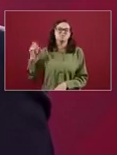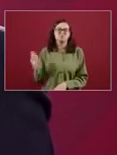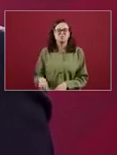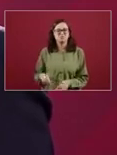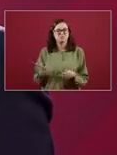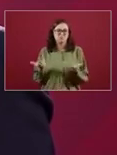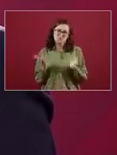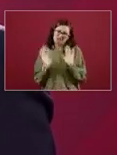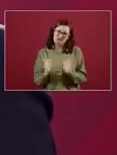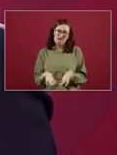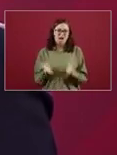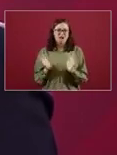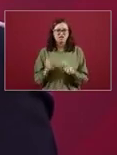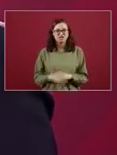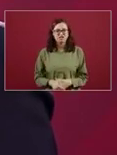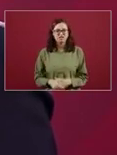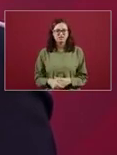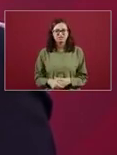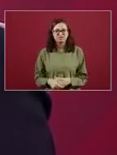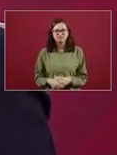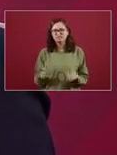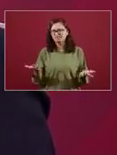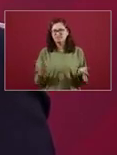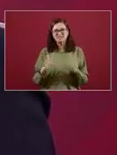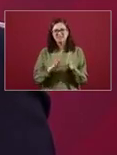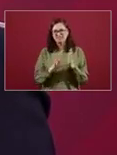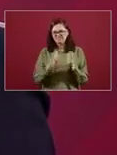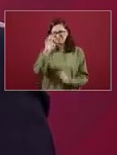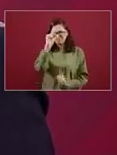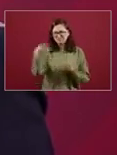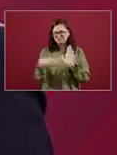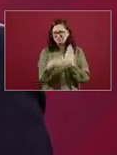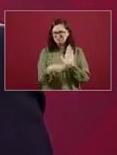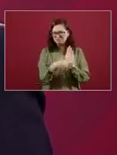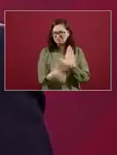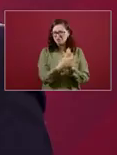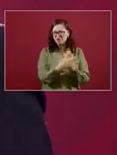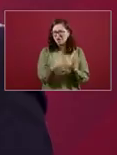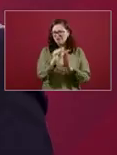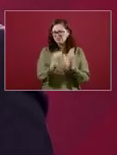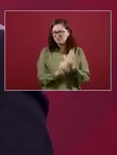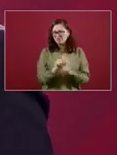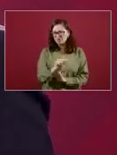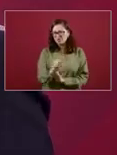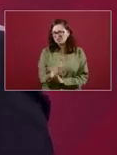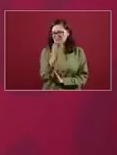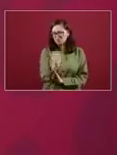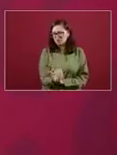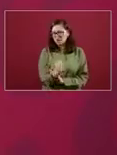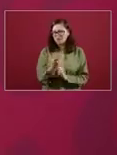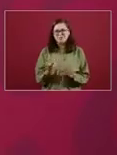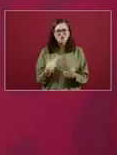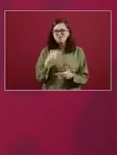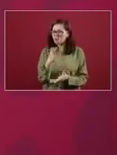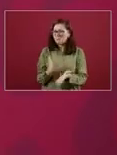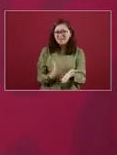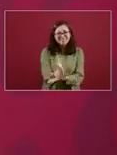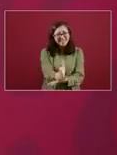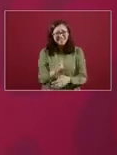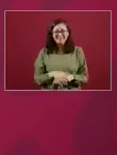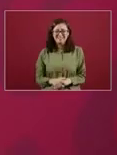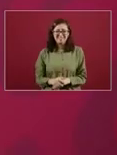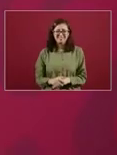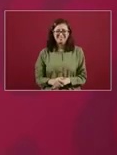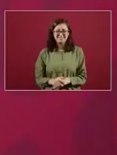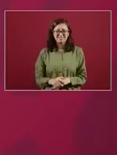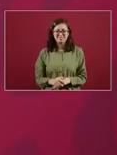y recordando lo que establece el artículo 89 de nuestra Constitución. No intervención,